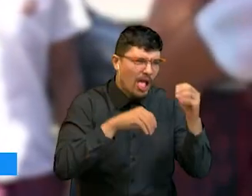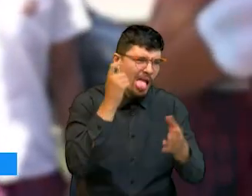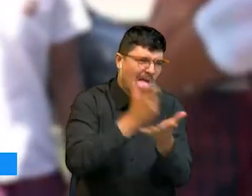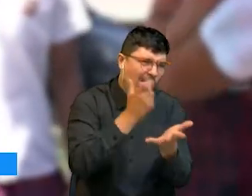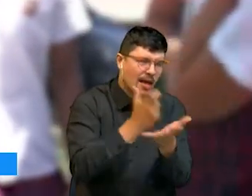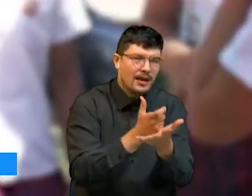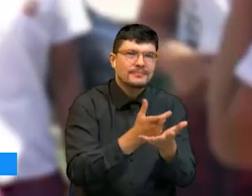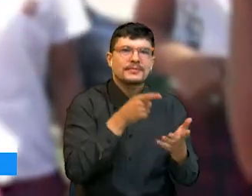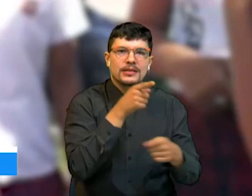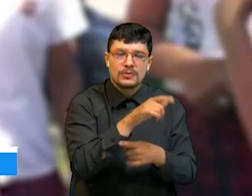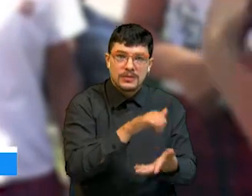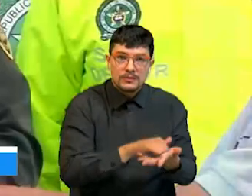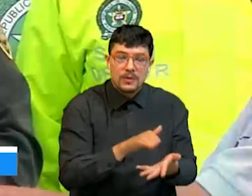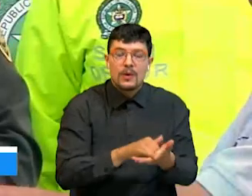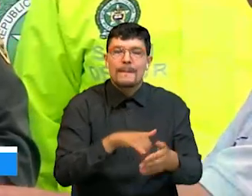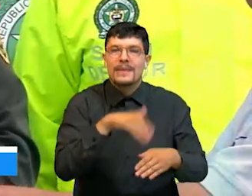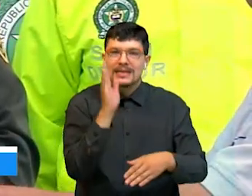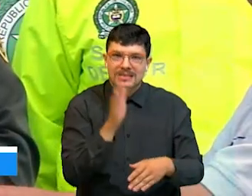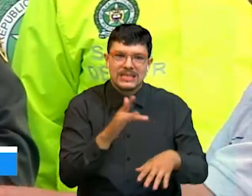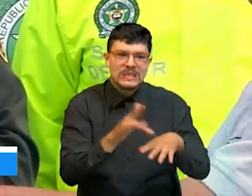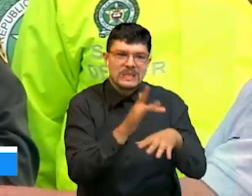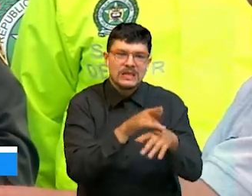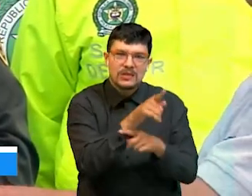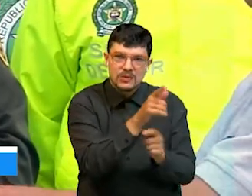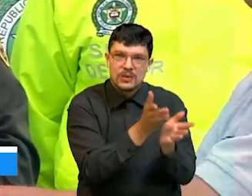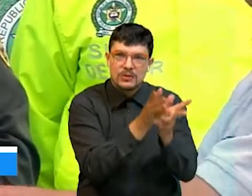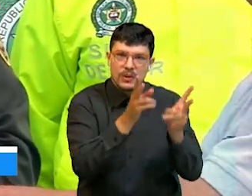prostitución. Mala pauta de crianza,